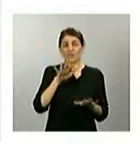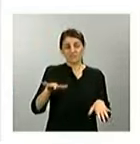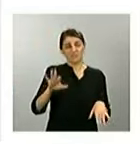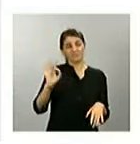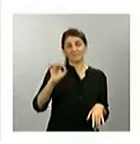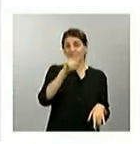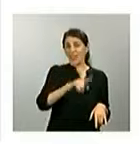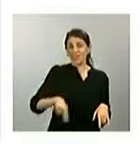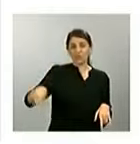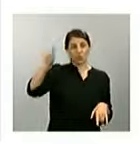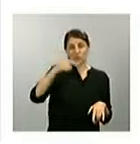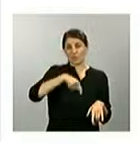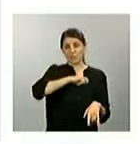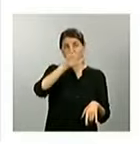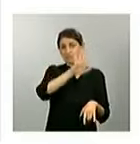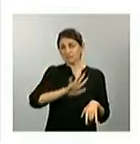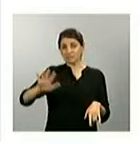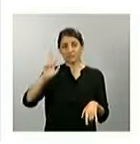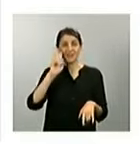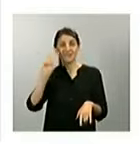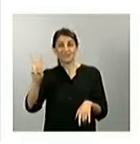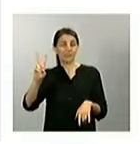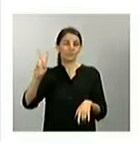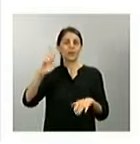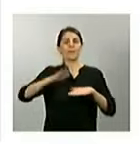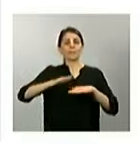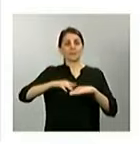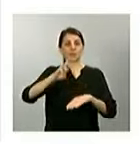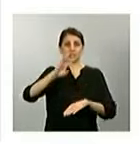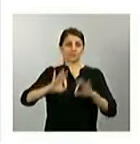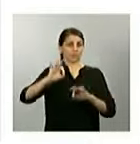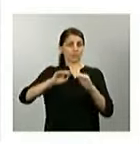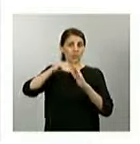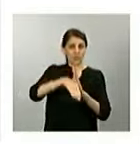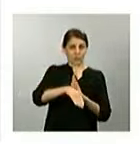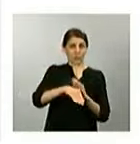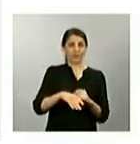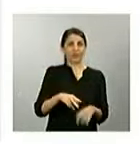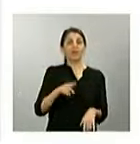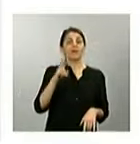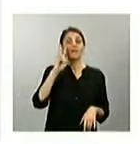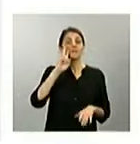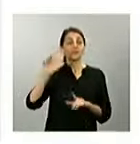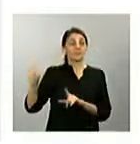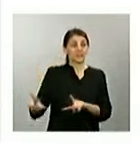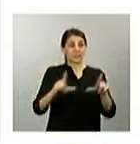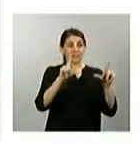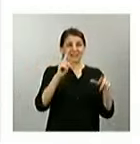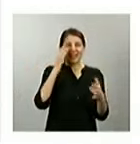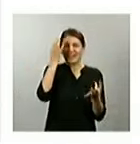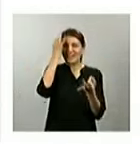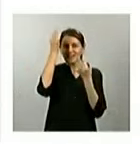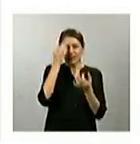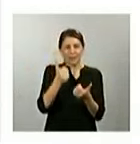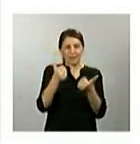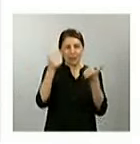significativa e importante al menos del 3% si lo queremos ver sin transparencia incluso con mayor detalle aquí lo tenemos